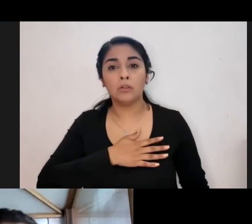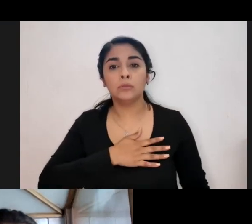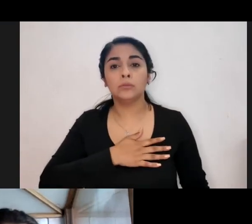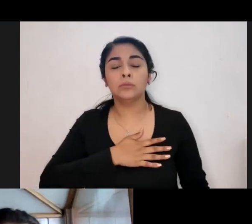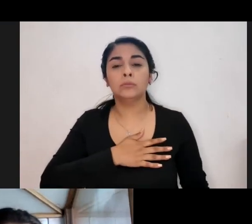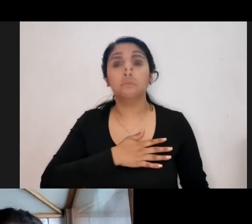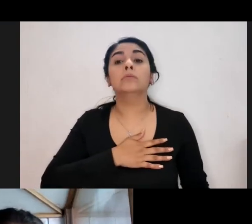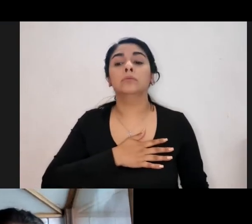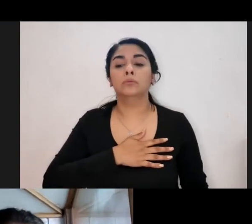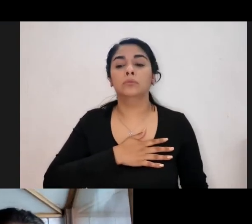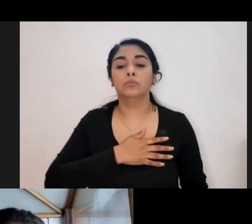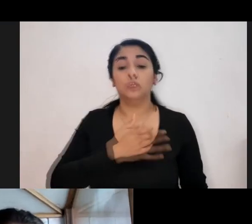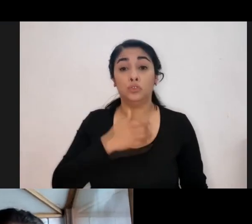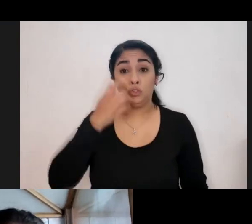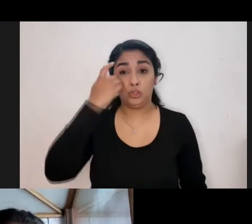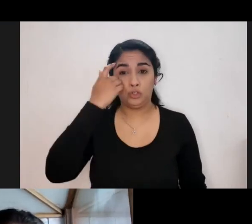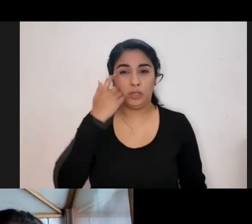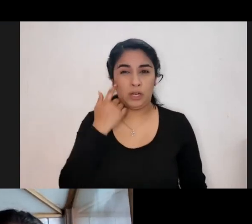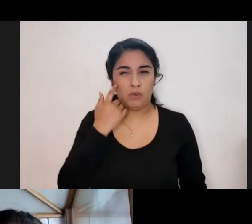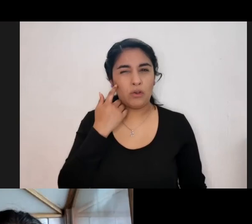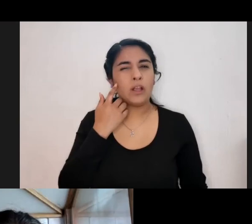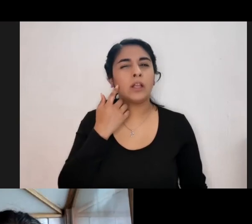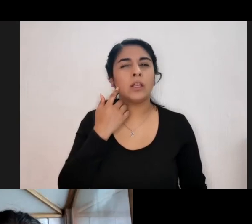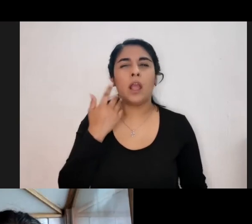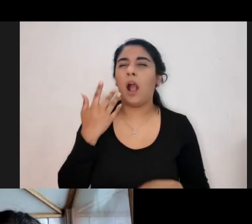Entonces, yo creo que todavía estamos temprano